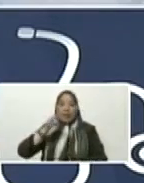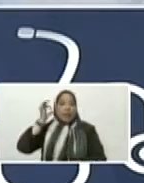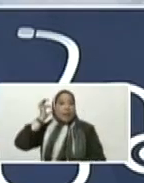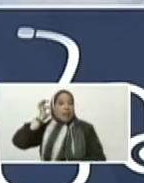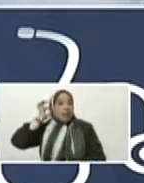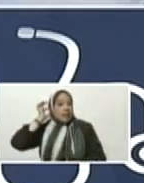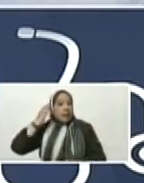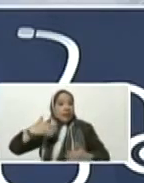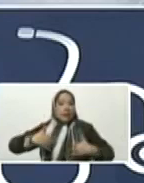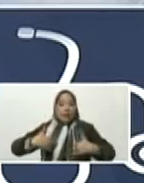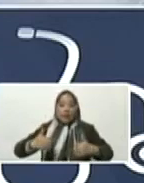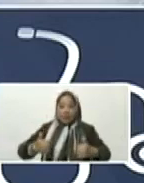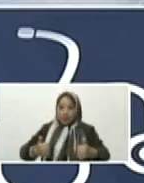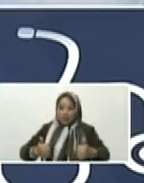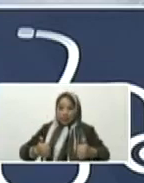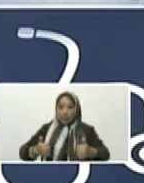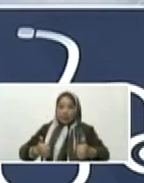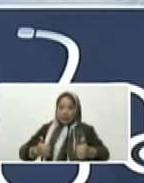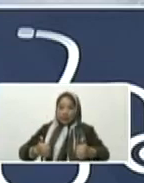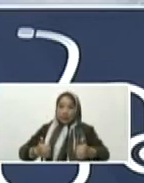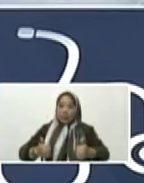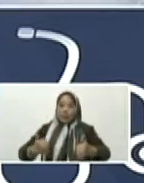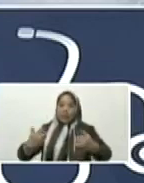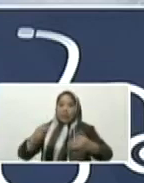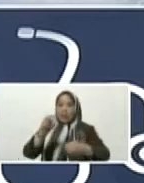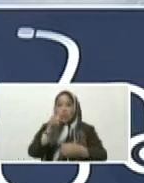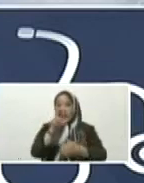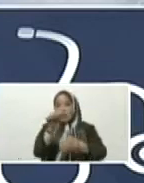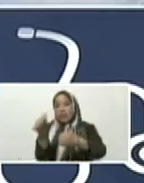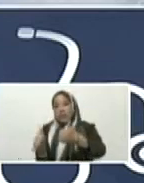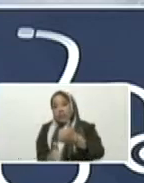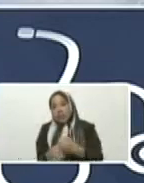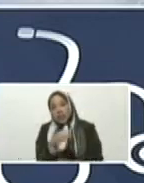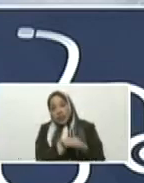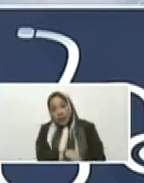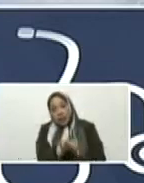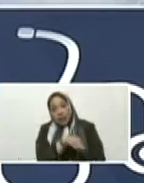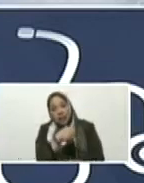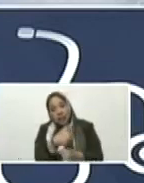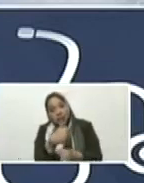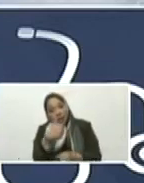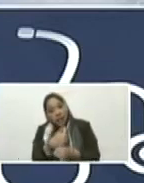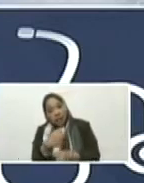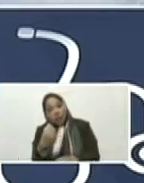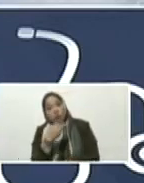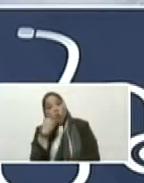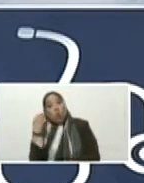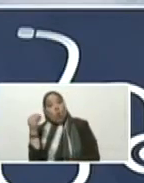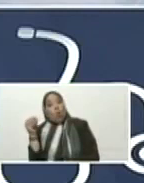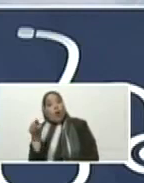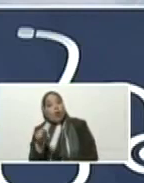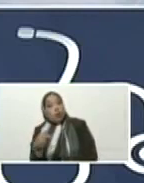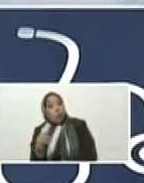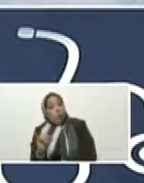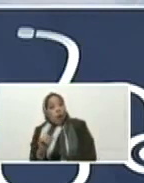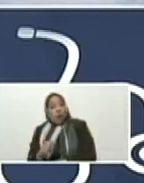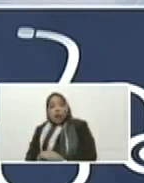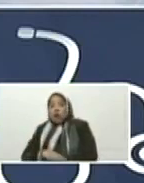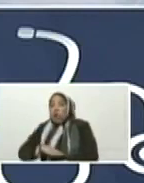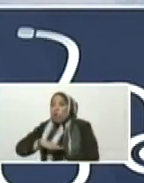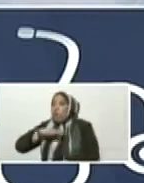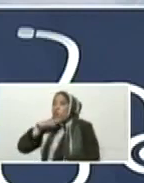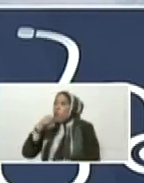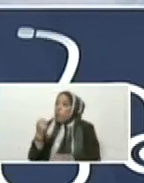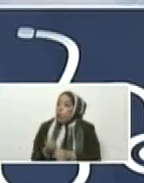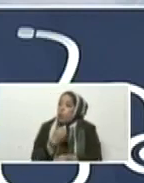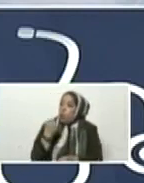Magali, compañero vicepresidente de lo social. Usted tiene mucho trabajo, pero tiene la juventud y la fuerza para cumplir